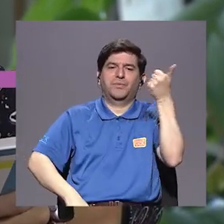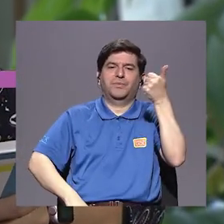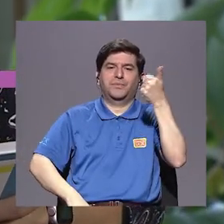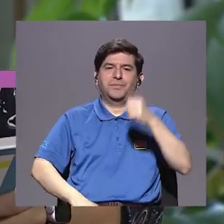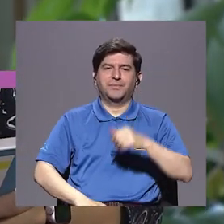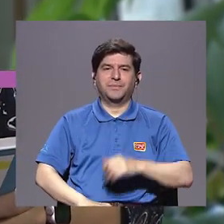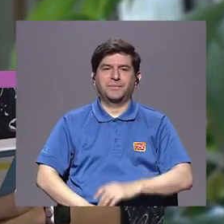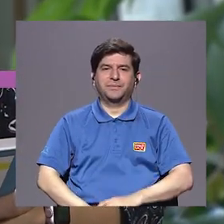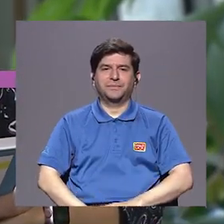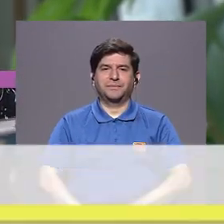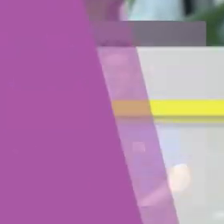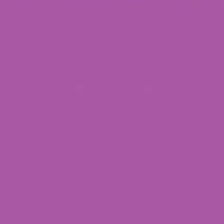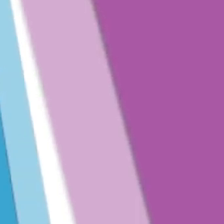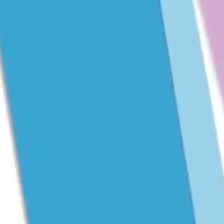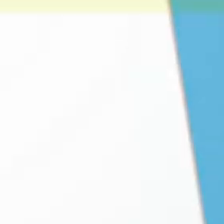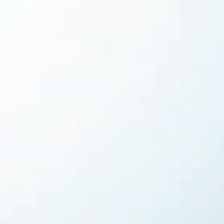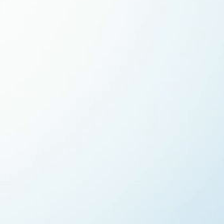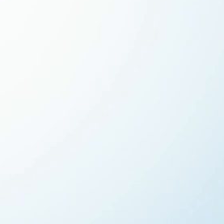Mejor.